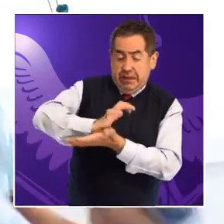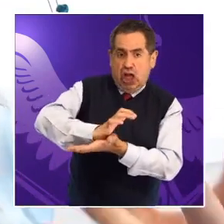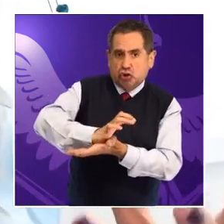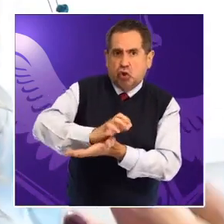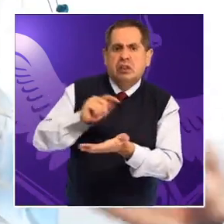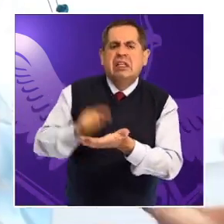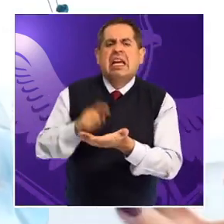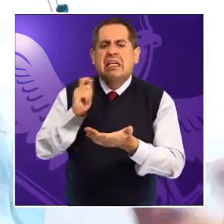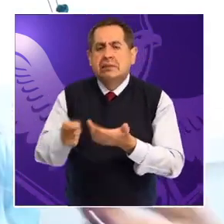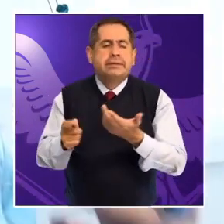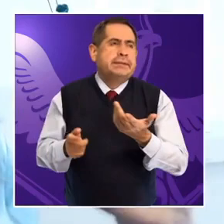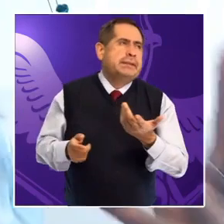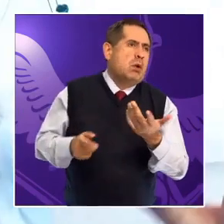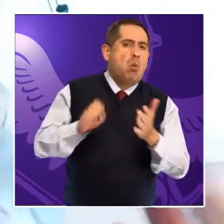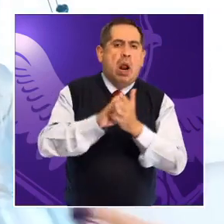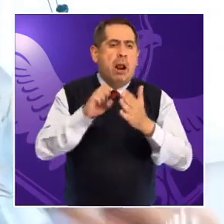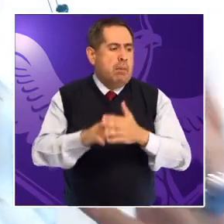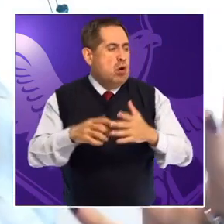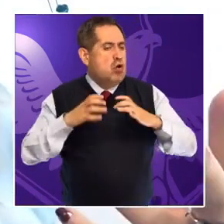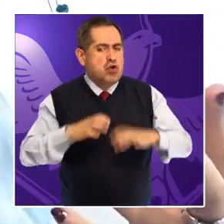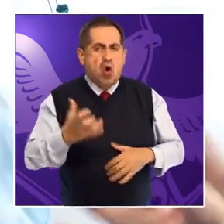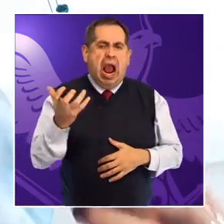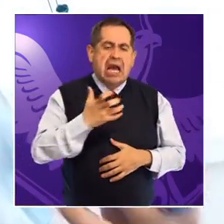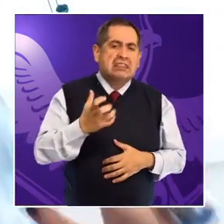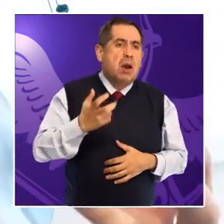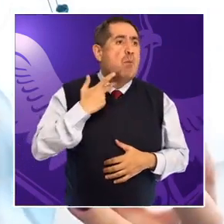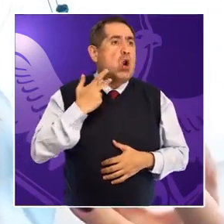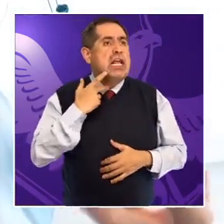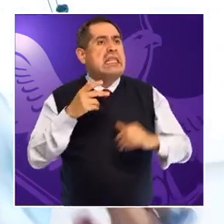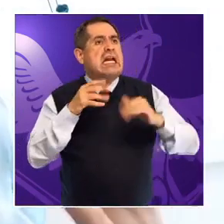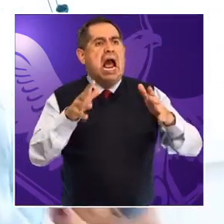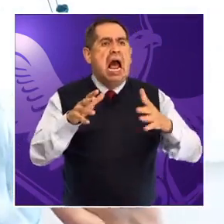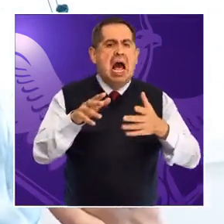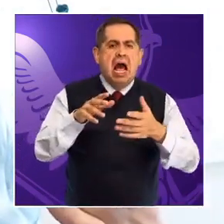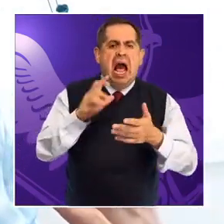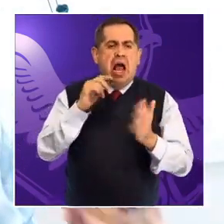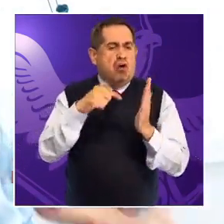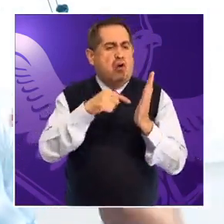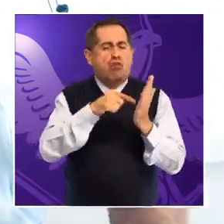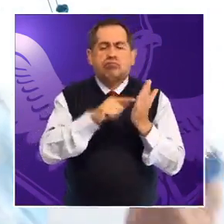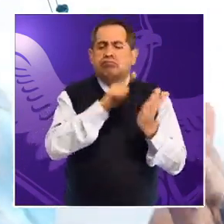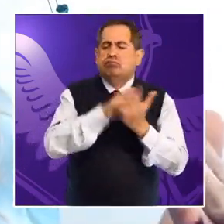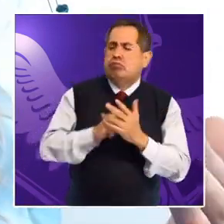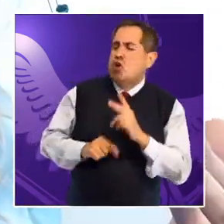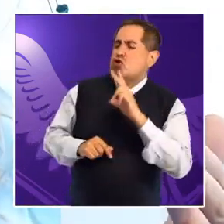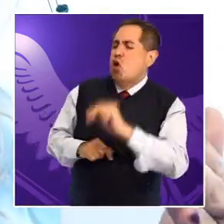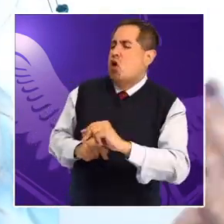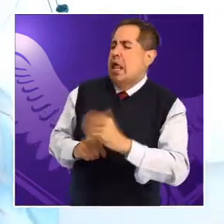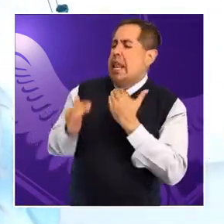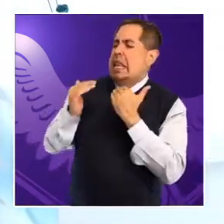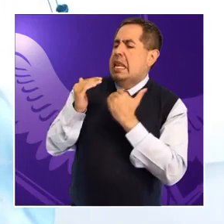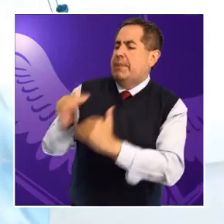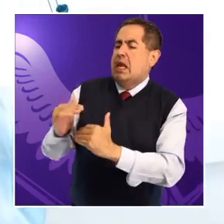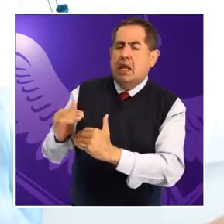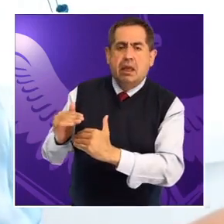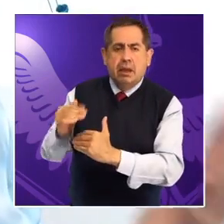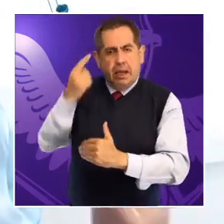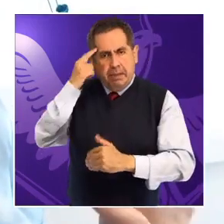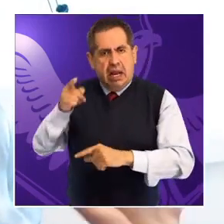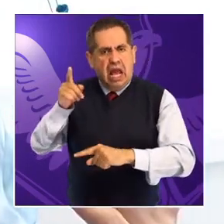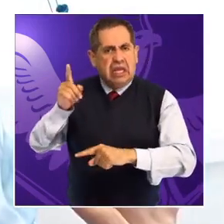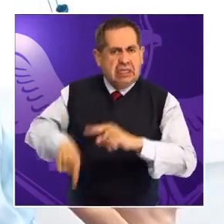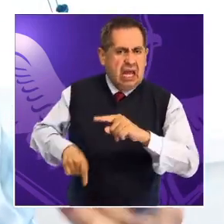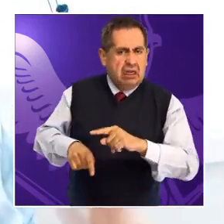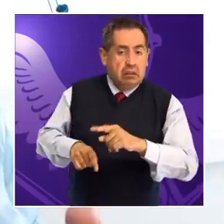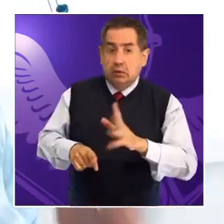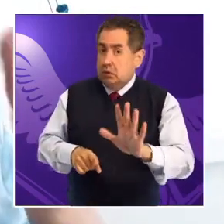aquella conducta, acto, política pública, norma, lo que fuere, que tenga el propósito de discriminar, sino